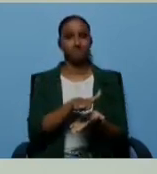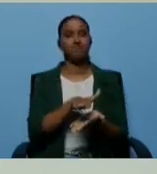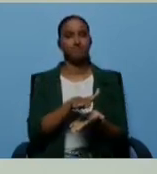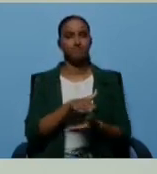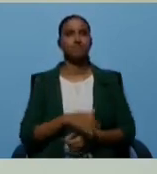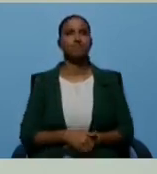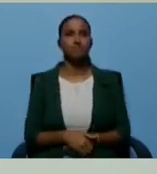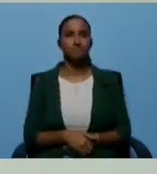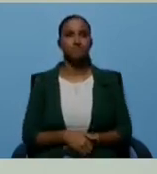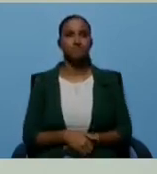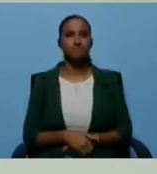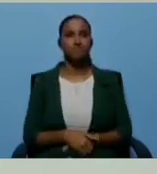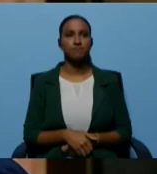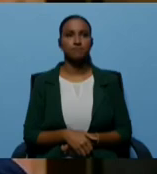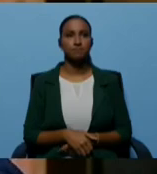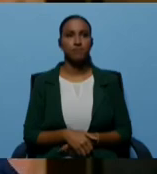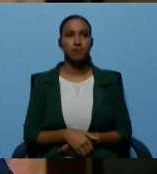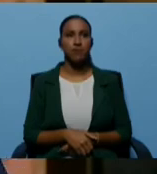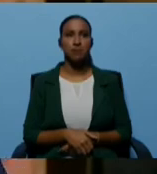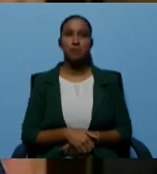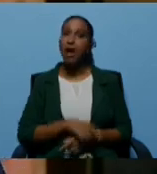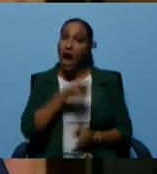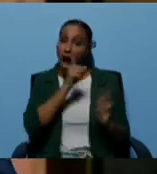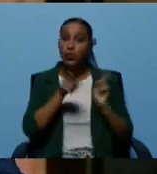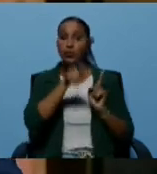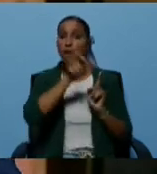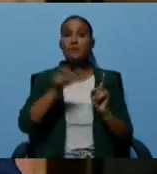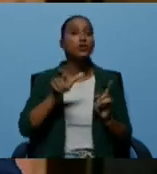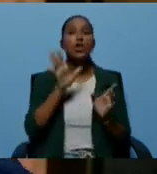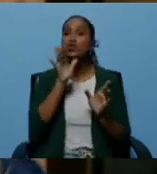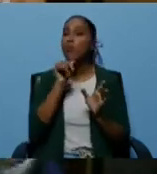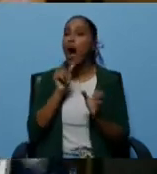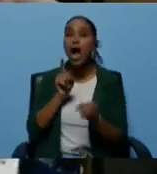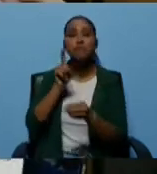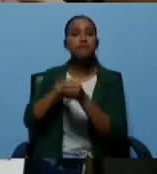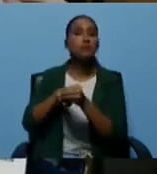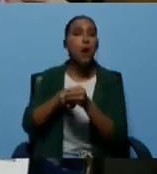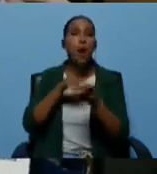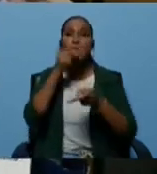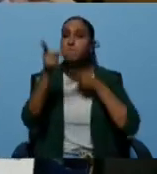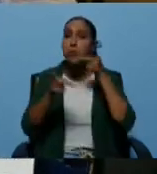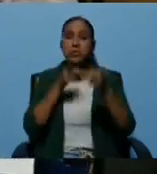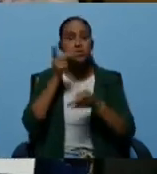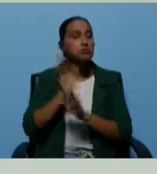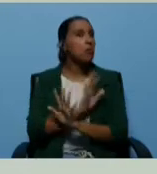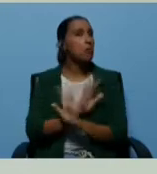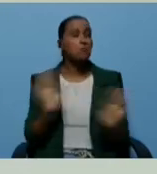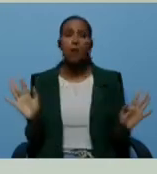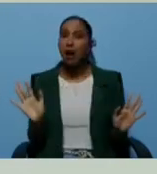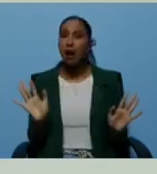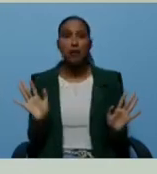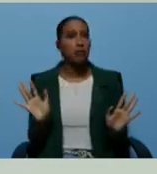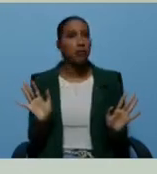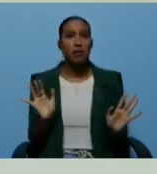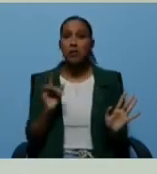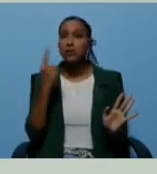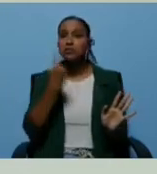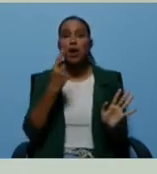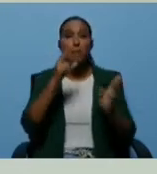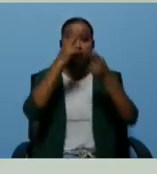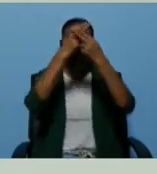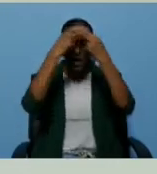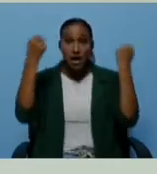hubiese vinculación alguna de estas personas a solamente ser